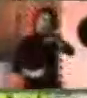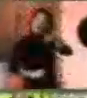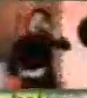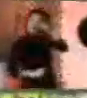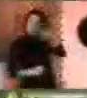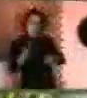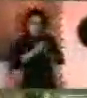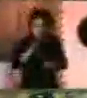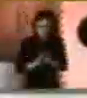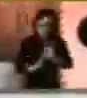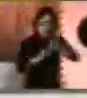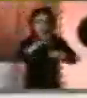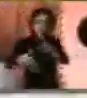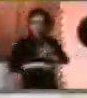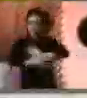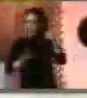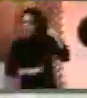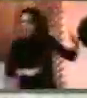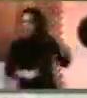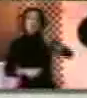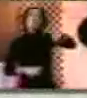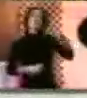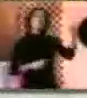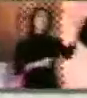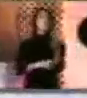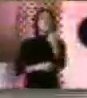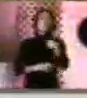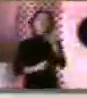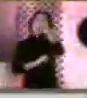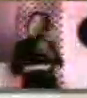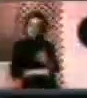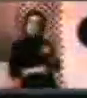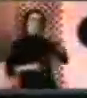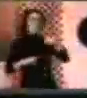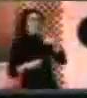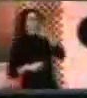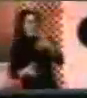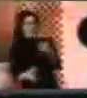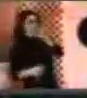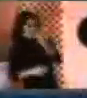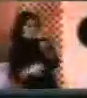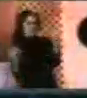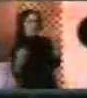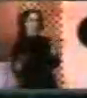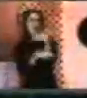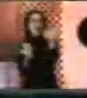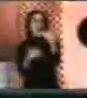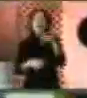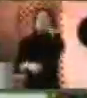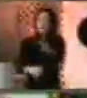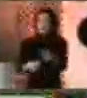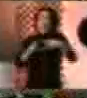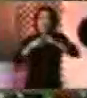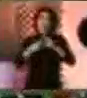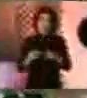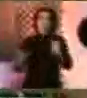en el arte de robar. Y luego vienen y nos hablan de una crisis, y ya con esto me voy a descojonar. La crisis la tiene el que es fontanero, el que va a una